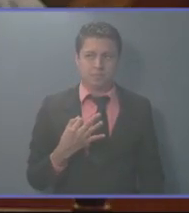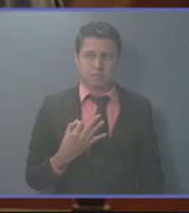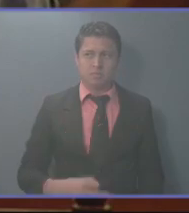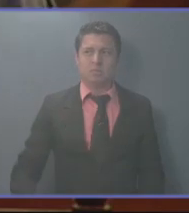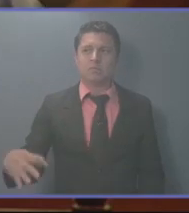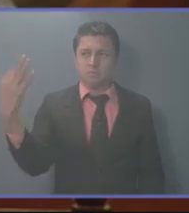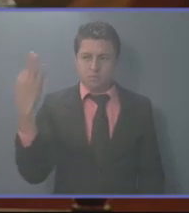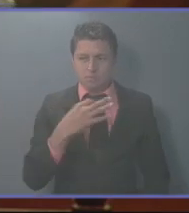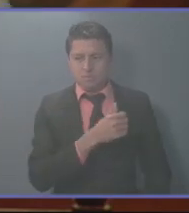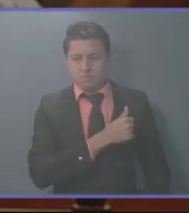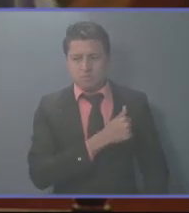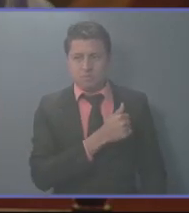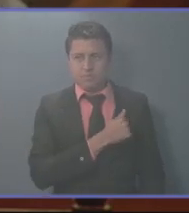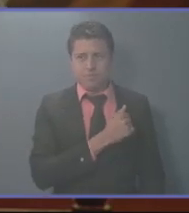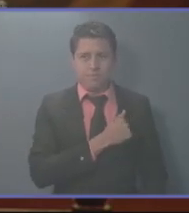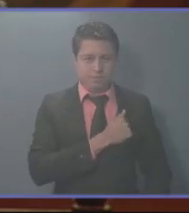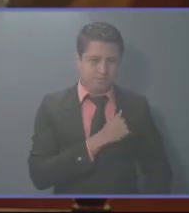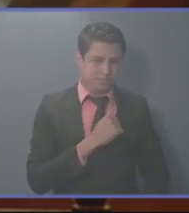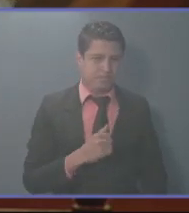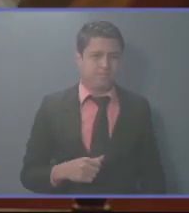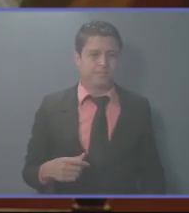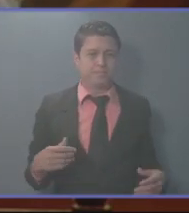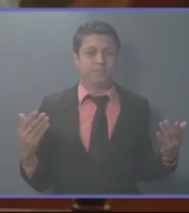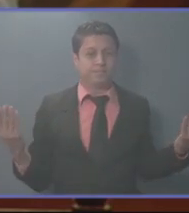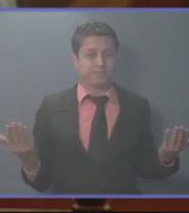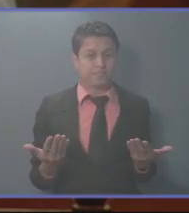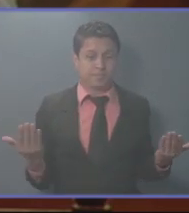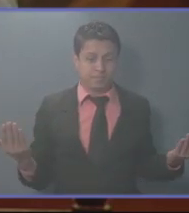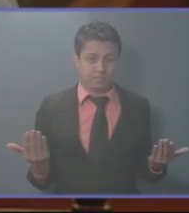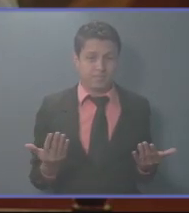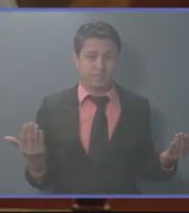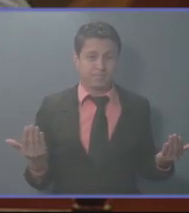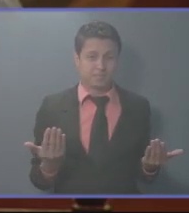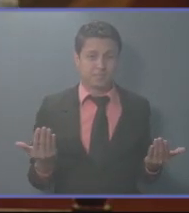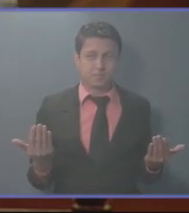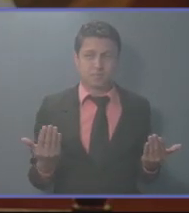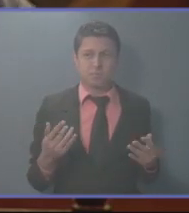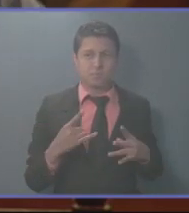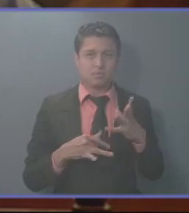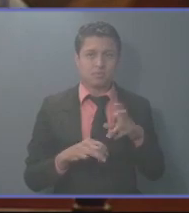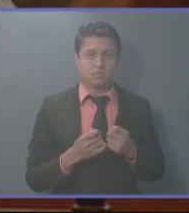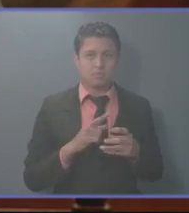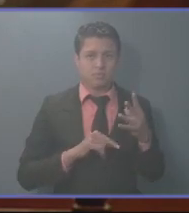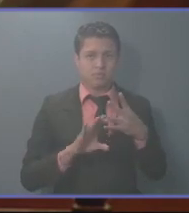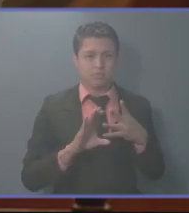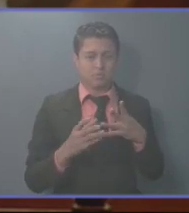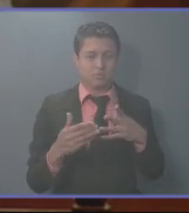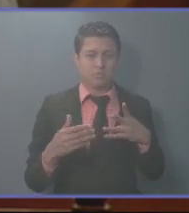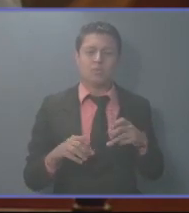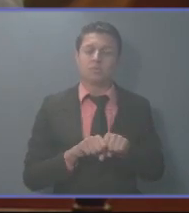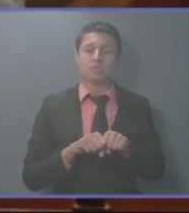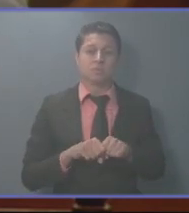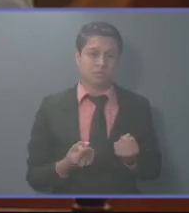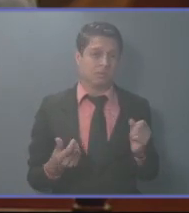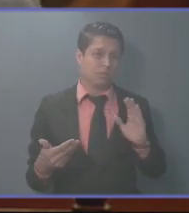un rompimiento de hecho del orden constitucional